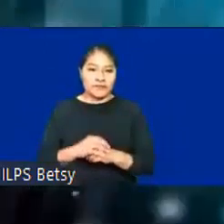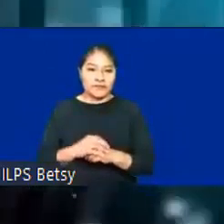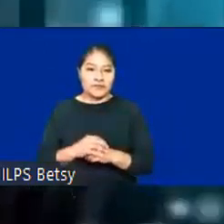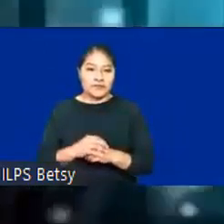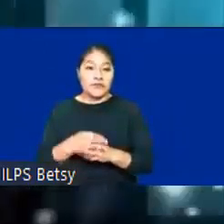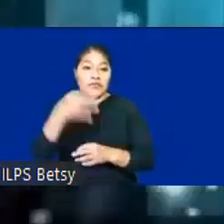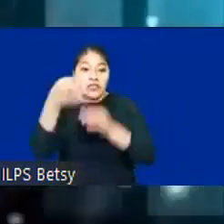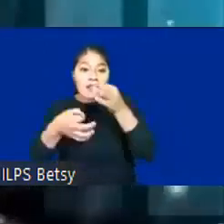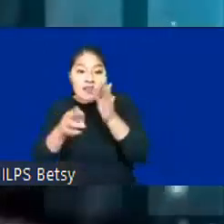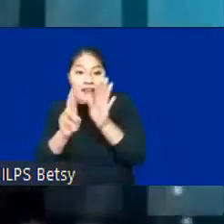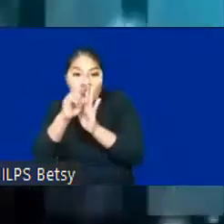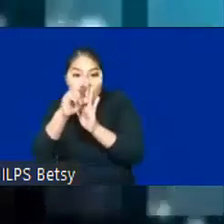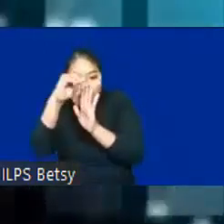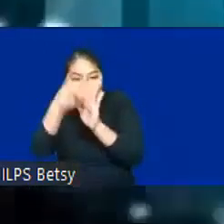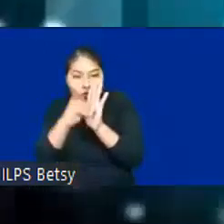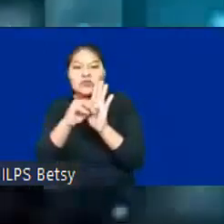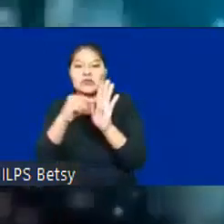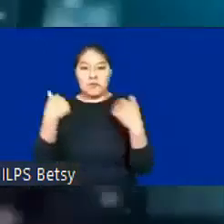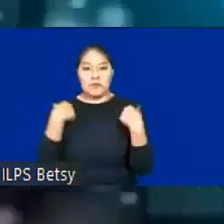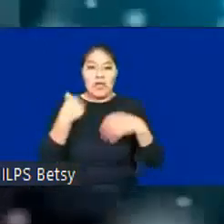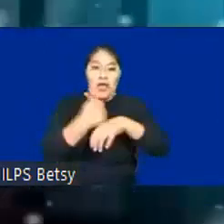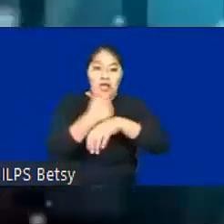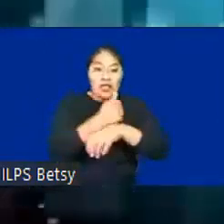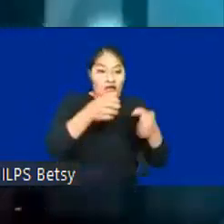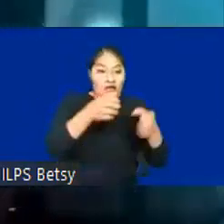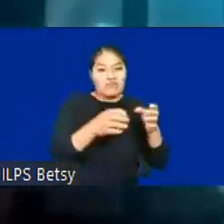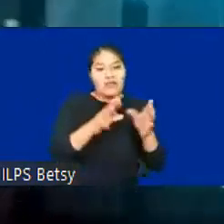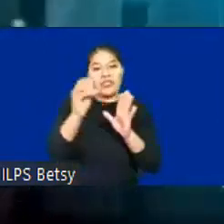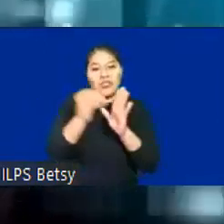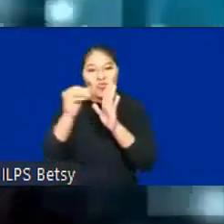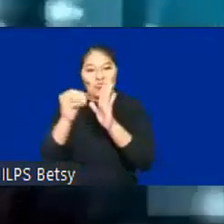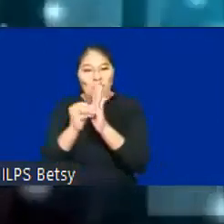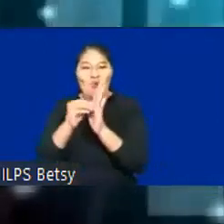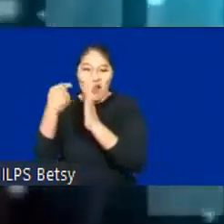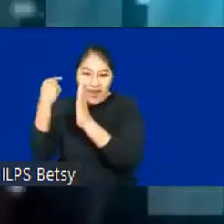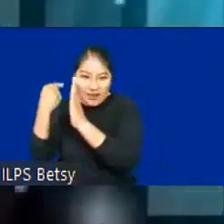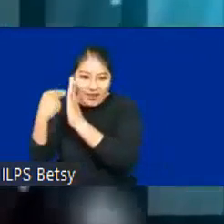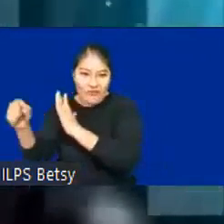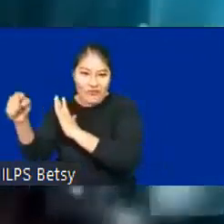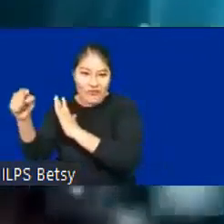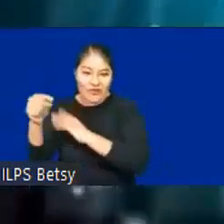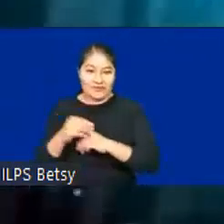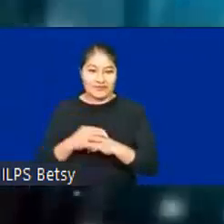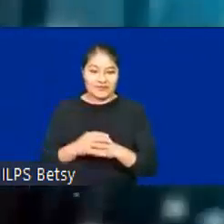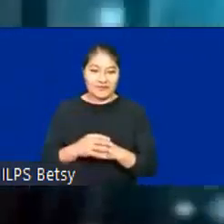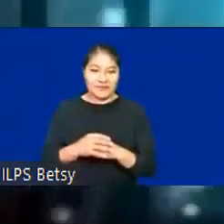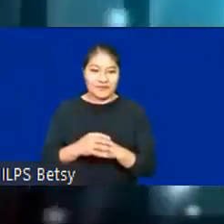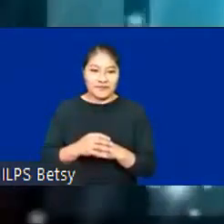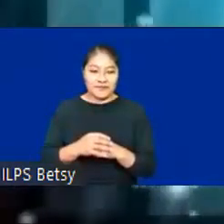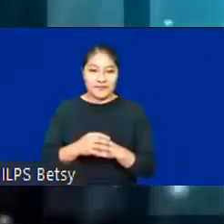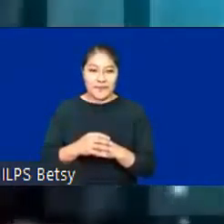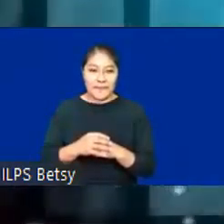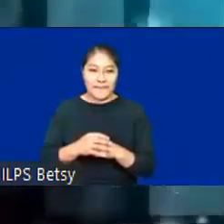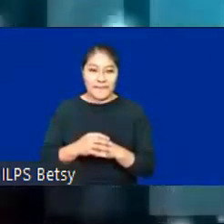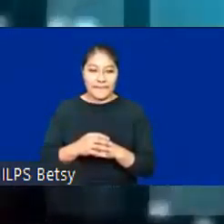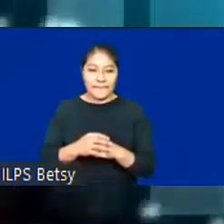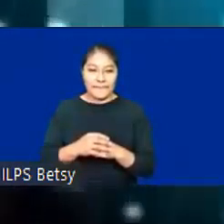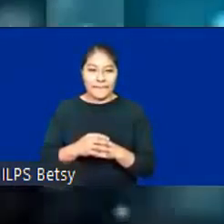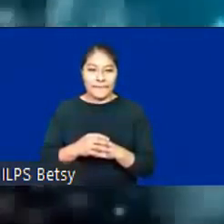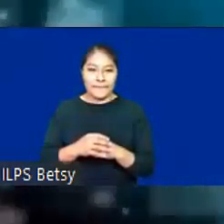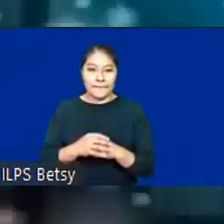¿no? La ventaja más potente de la casilla electrónica es de que la notificación es bastante segura,